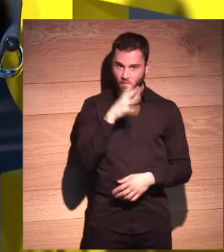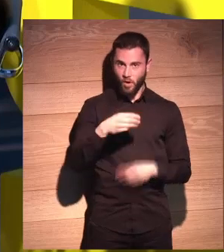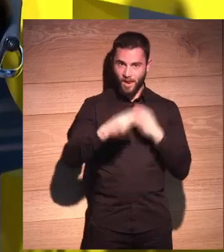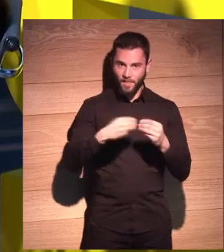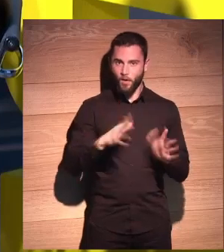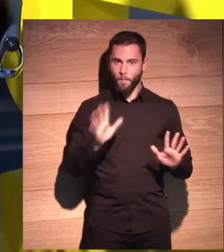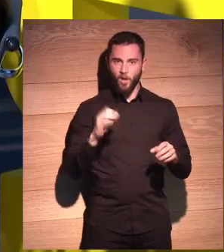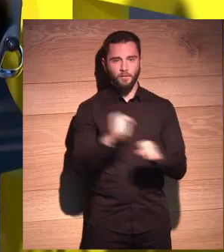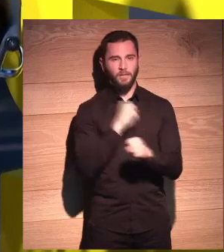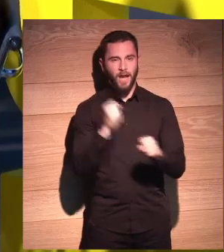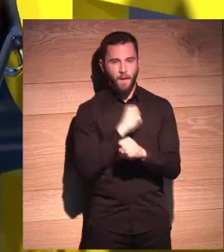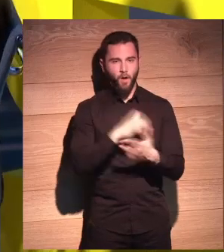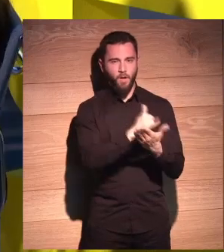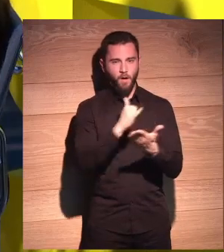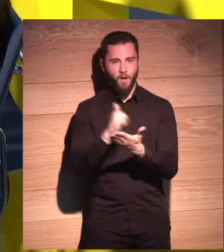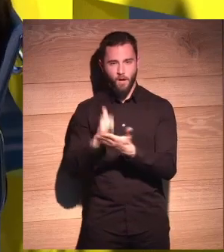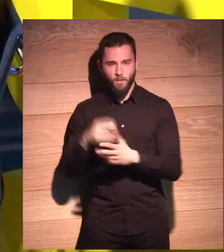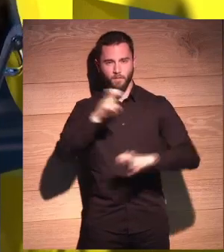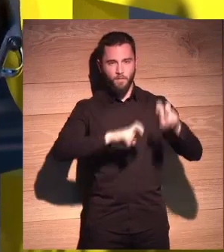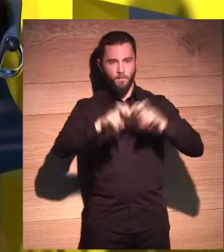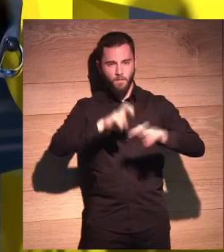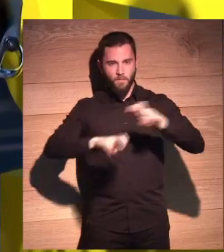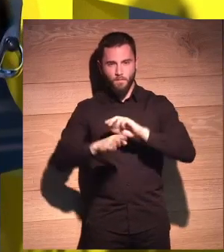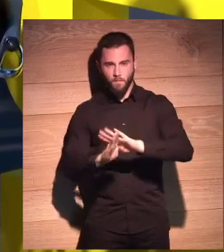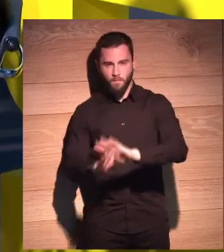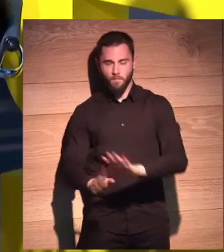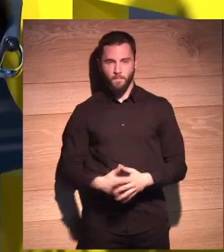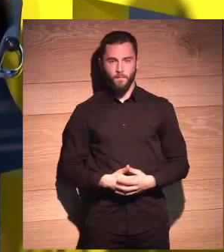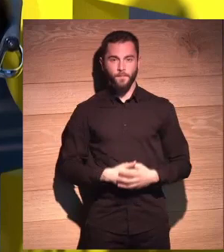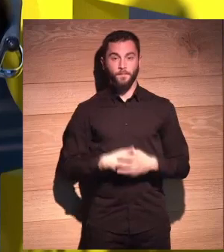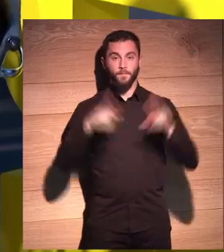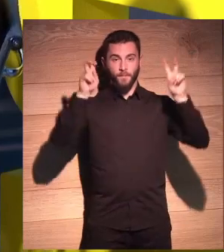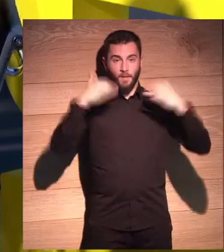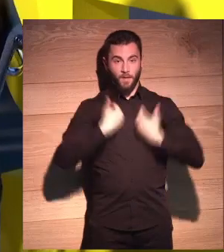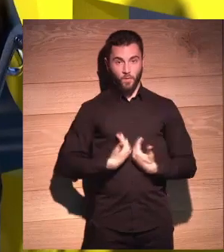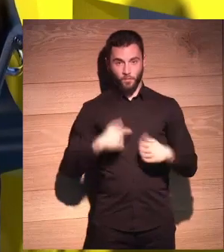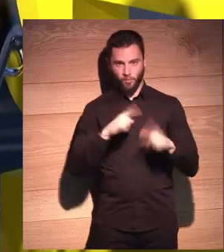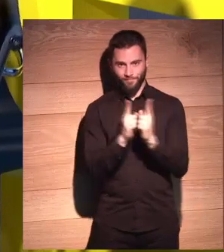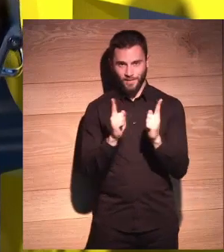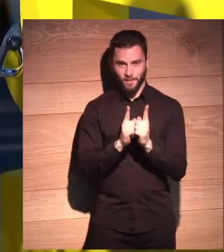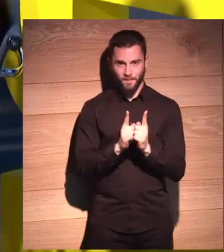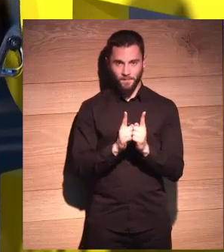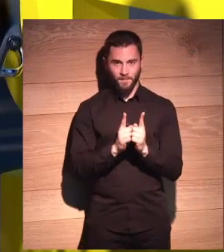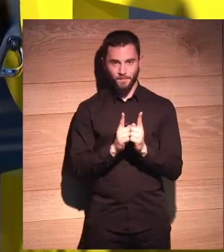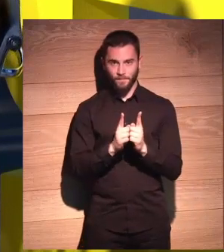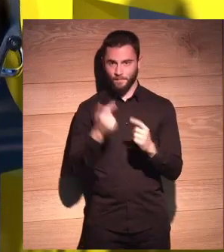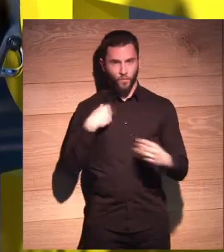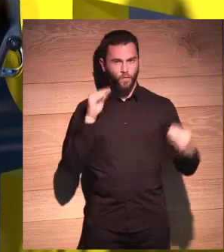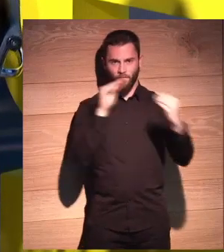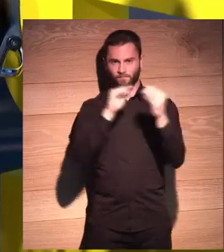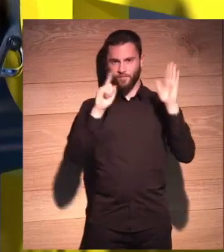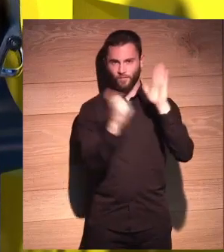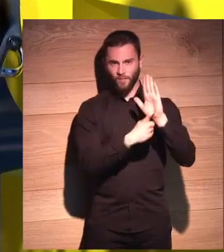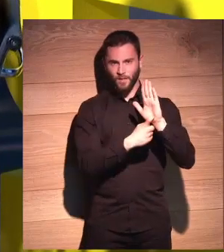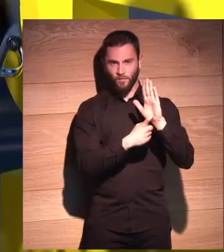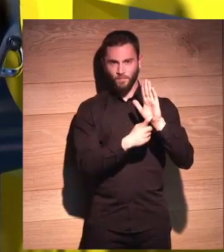mucho trabajo experimental en esa búsqueda, ¿no? Y respecto al cuerpo, muy breve, estoy totalmente de